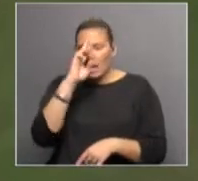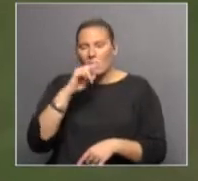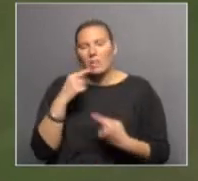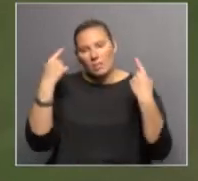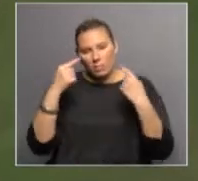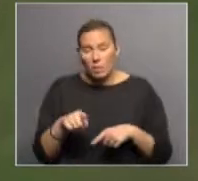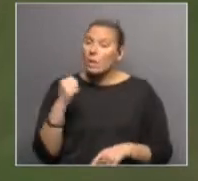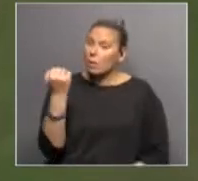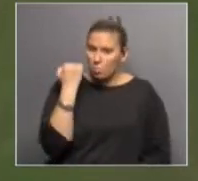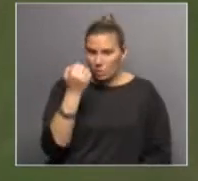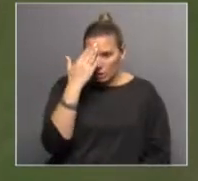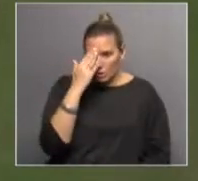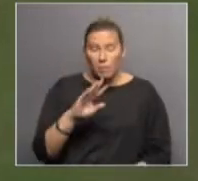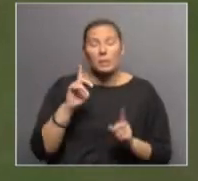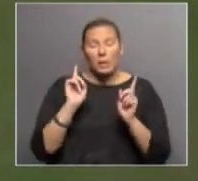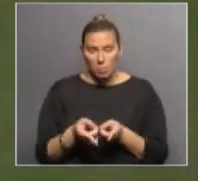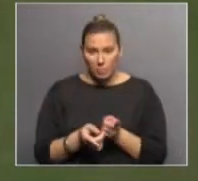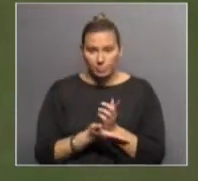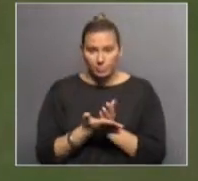Eso es importante. Segundo,